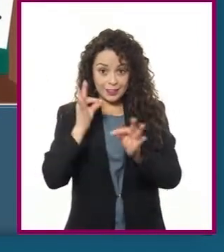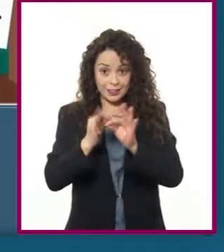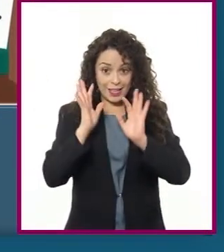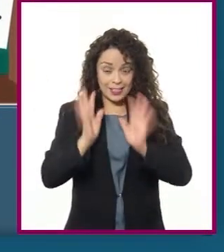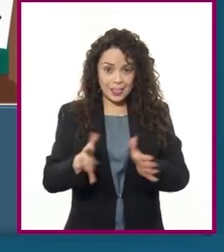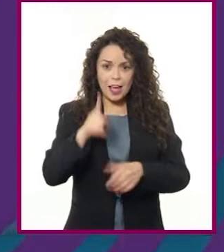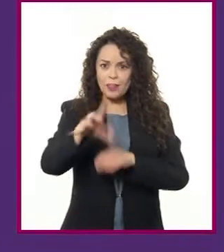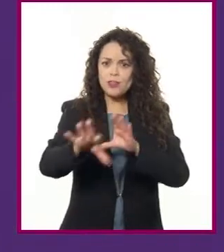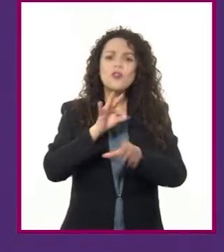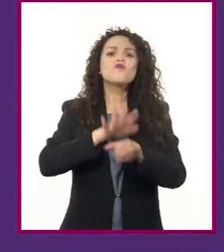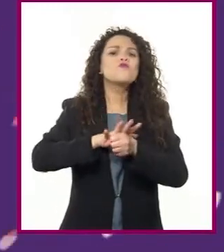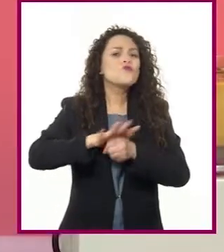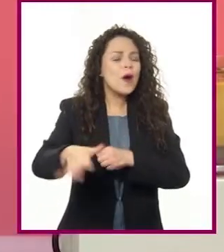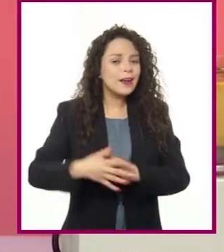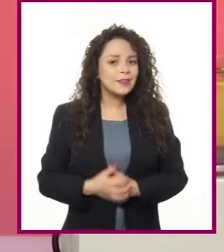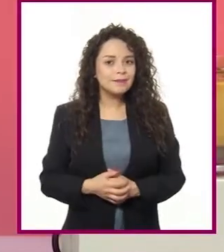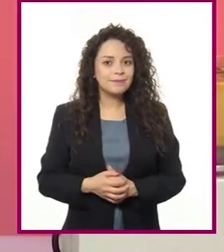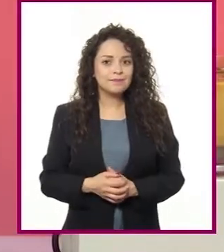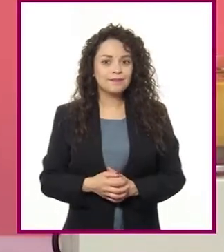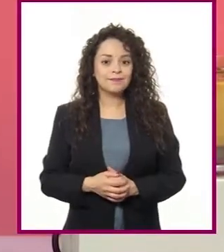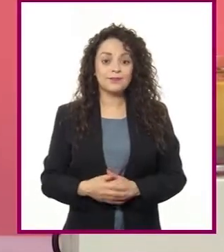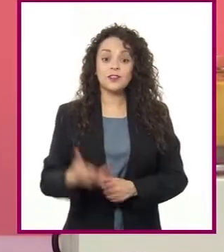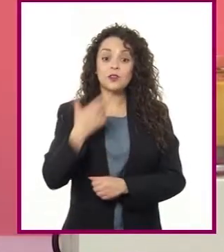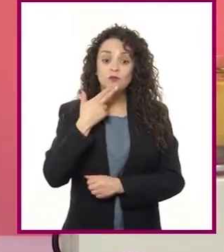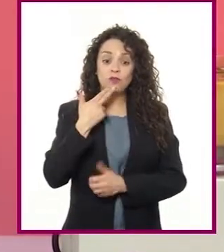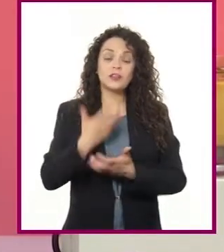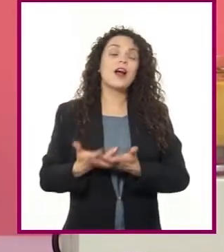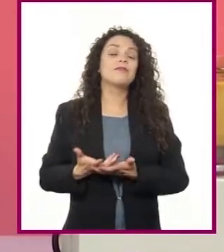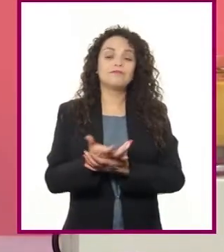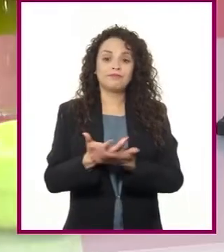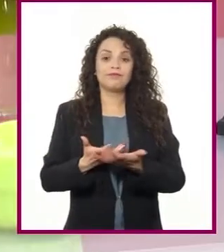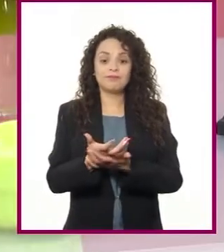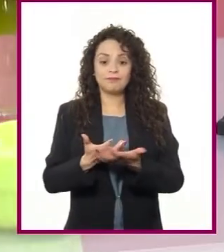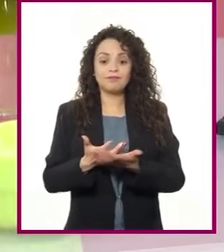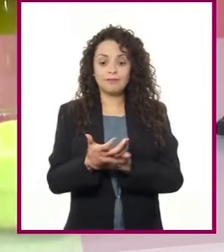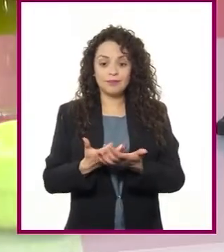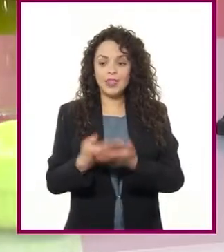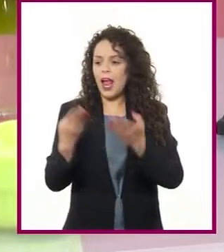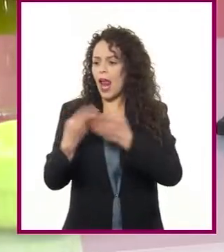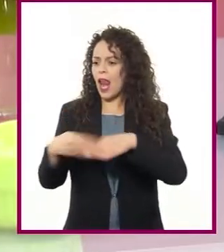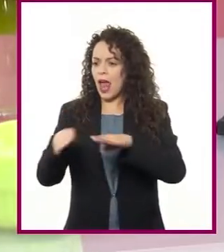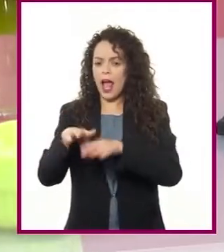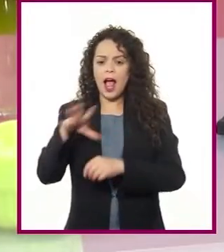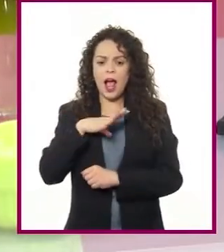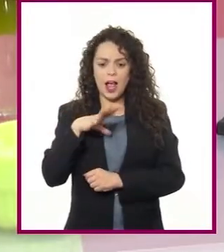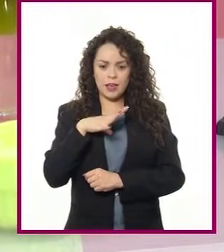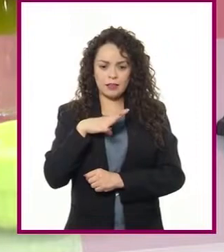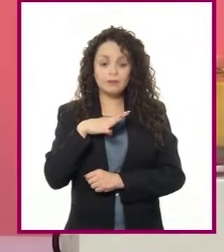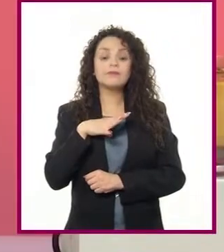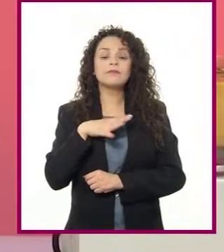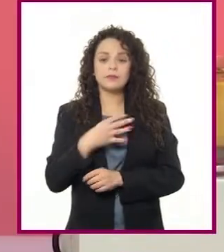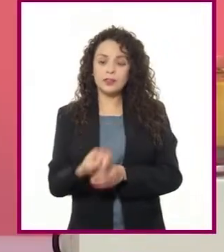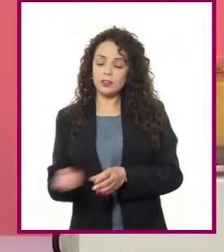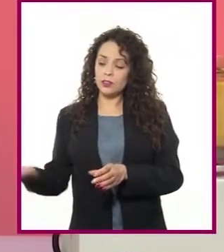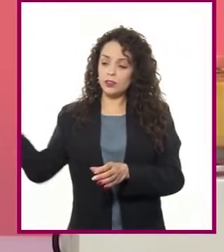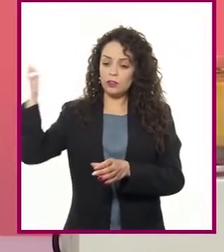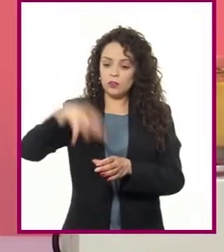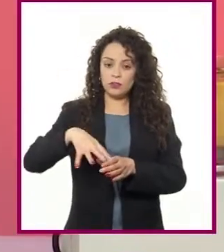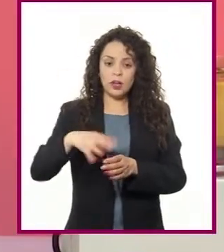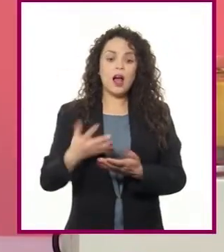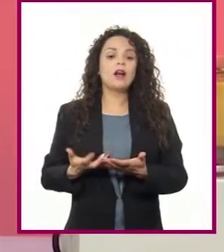¿Cuál eligieron? Utilicé un colador como el que tenemos en nuestras casas. Vertimos el contenido y